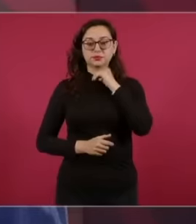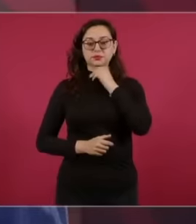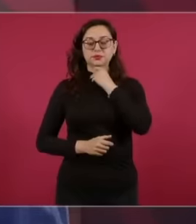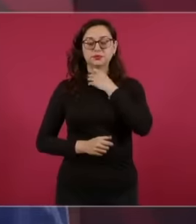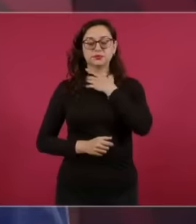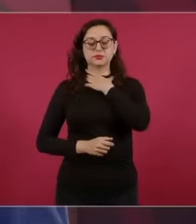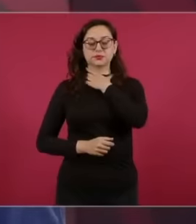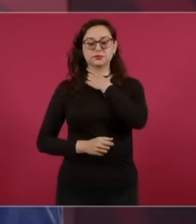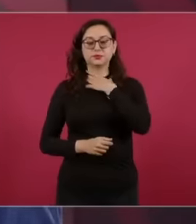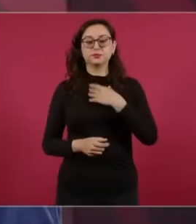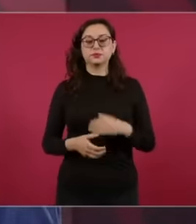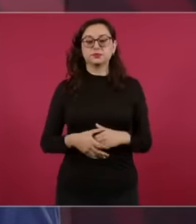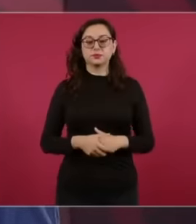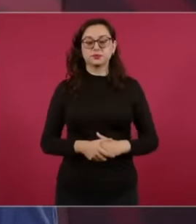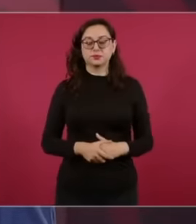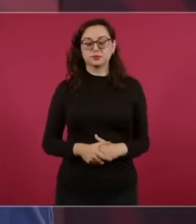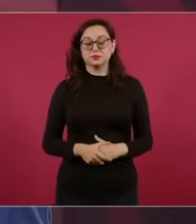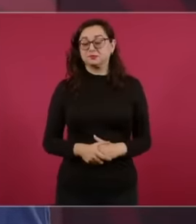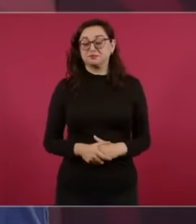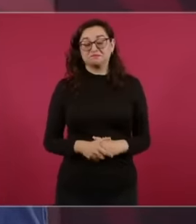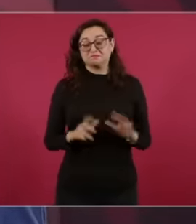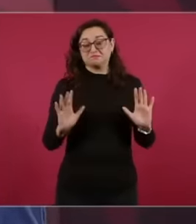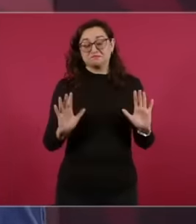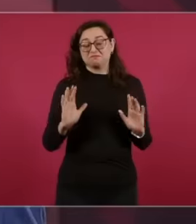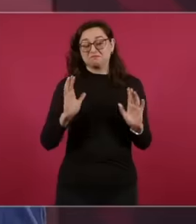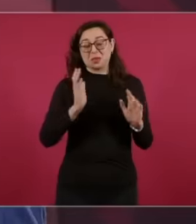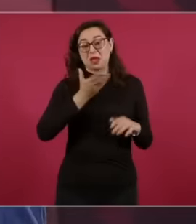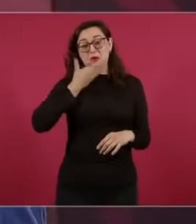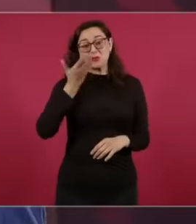manía que viene de lejos,